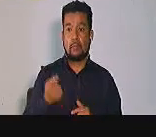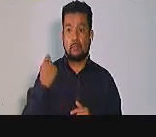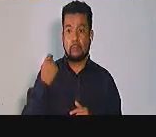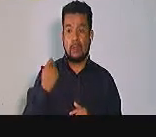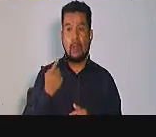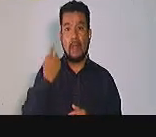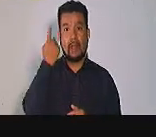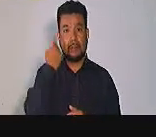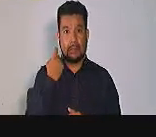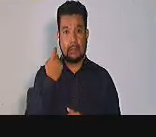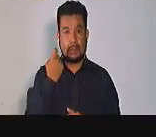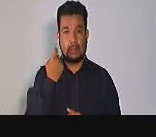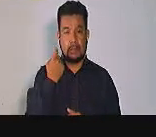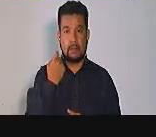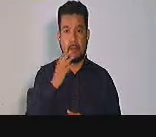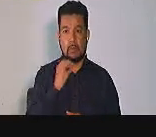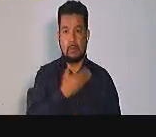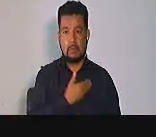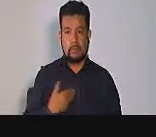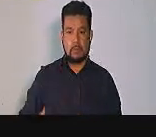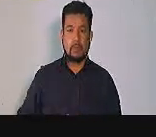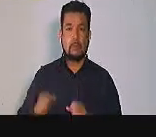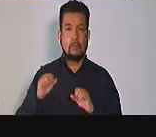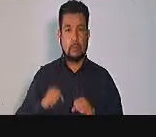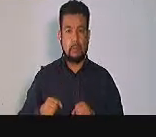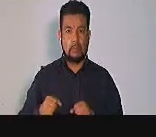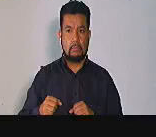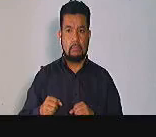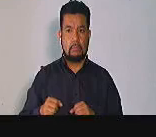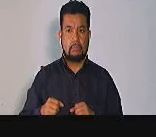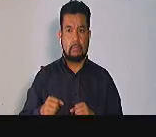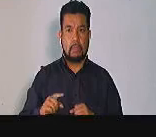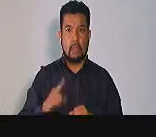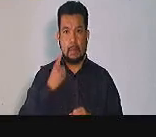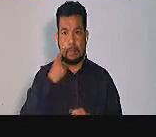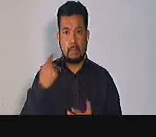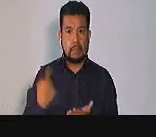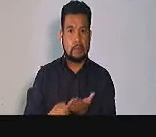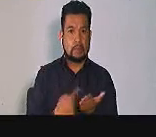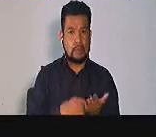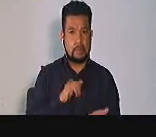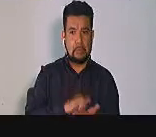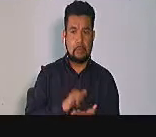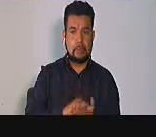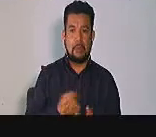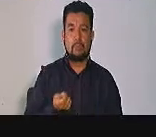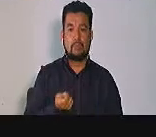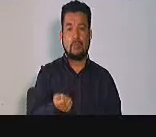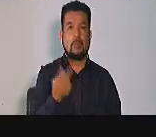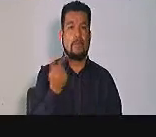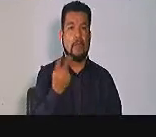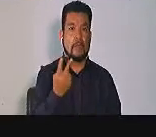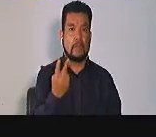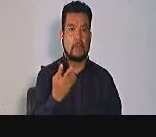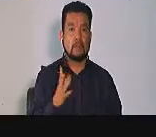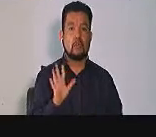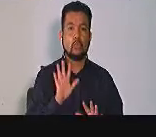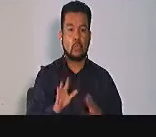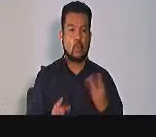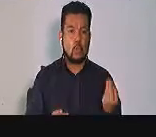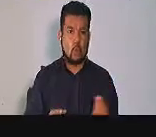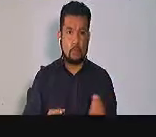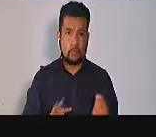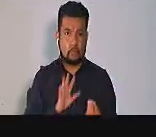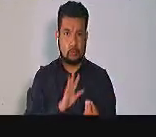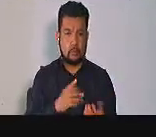el día de ayer, señor presidente, pueden dar primer debate de los mismos el día viernes en comisión. Entonces,